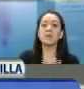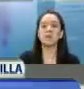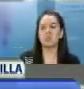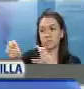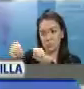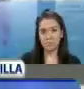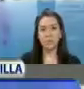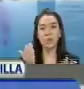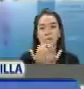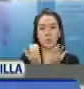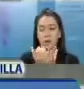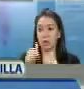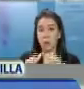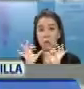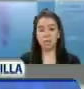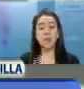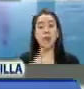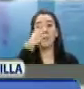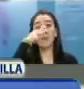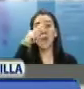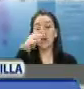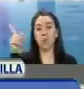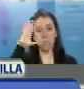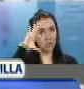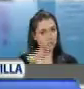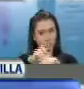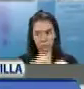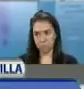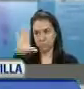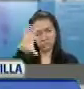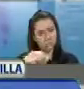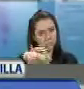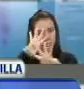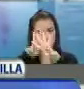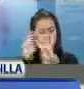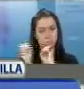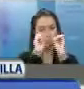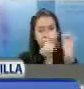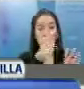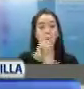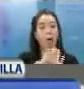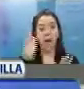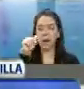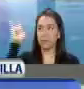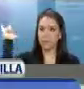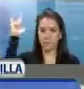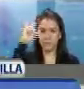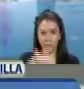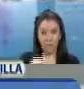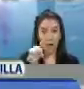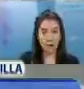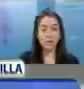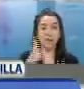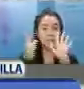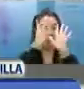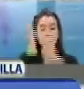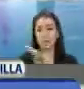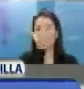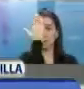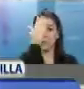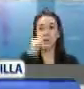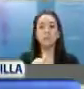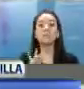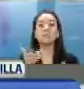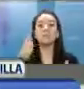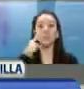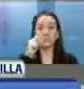que estoy hablando no lo puede hacer nadie más que el Estado. No lo puede hacer nadie más que el Ministerio Público,